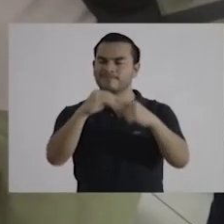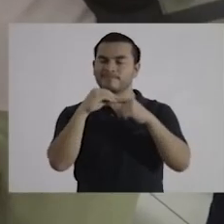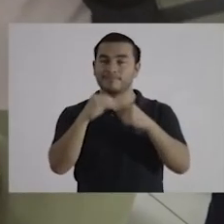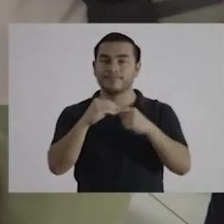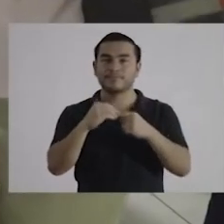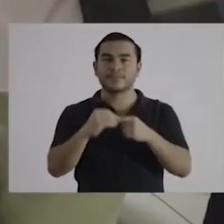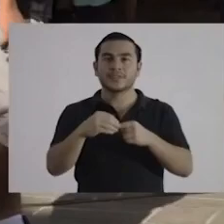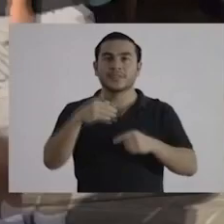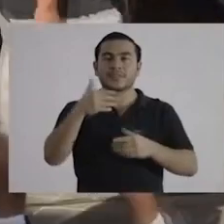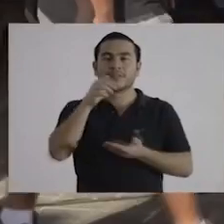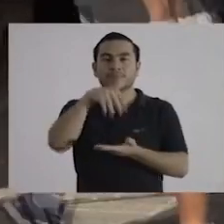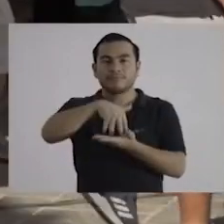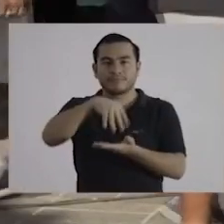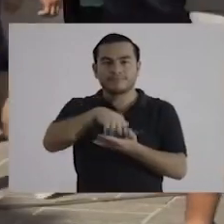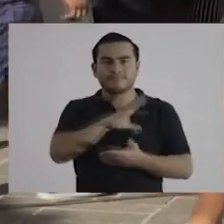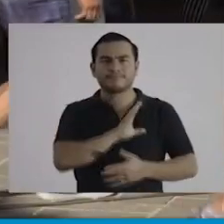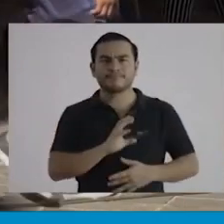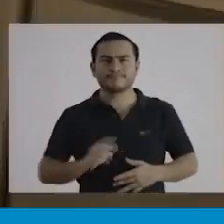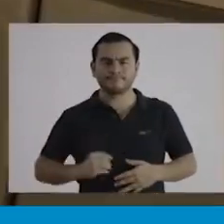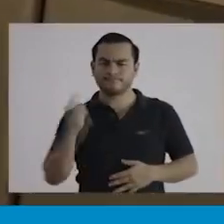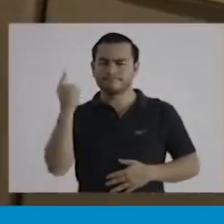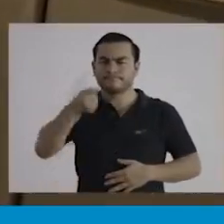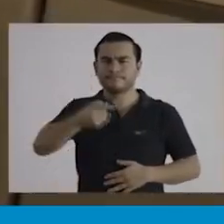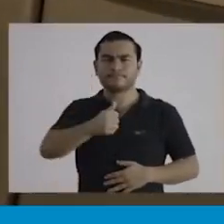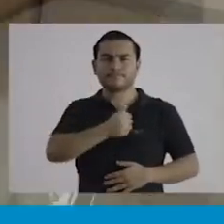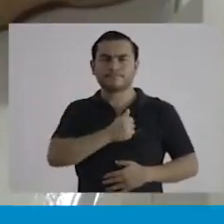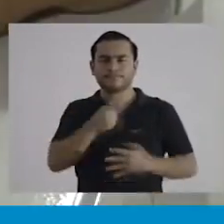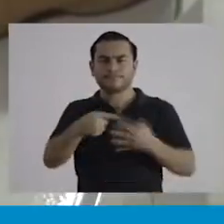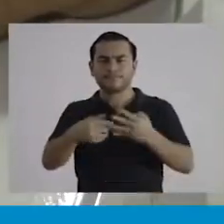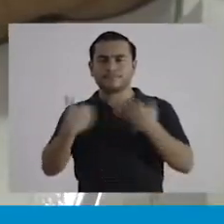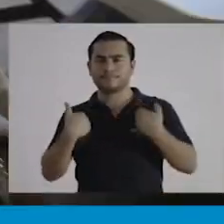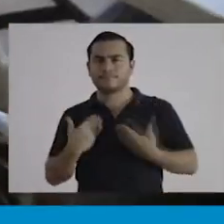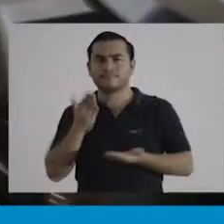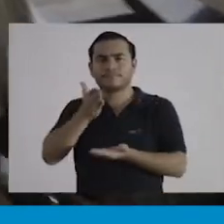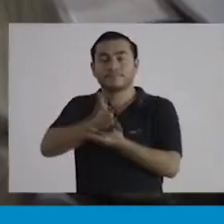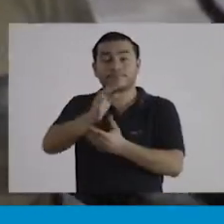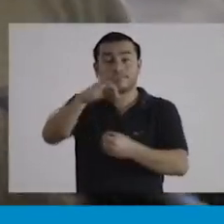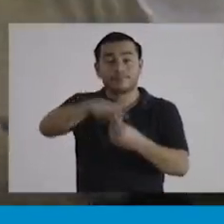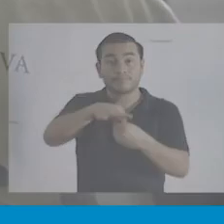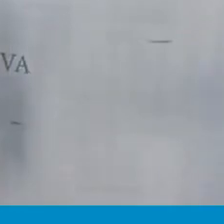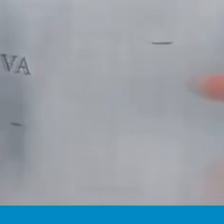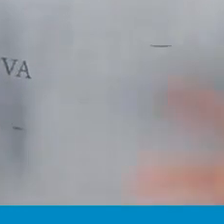el escrutinio definitivo, para posteriormente el viernes dar los resultados finales.